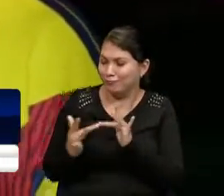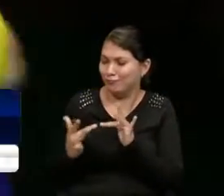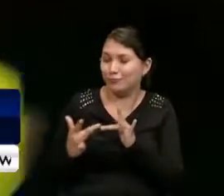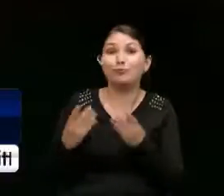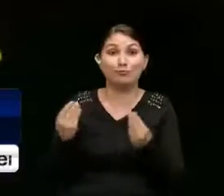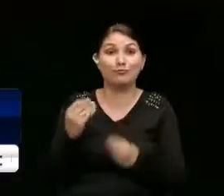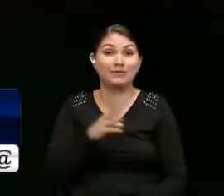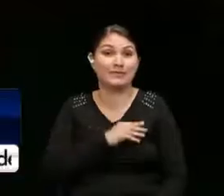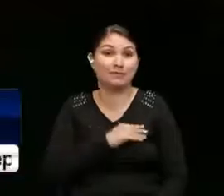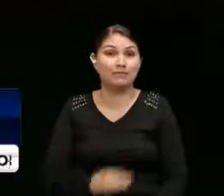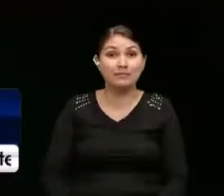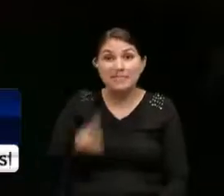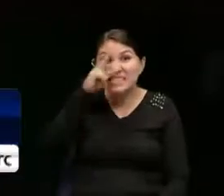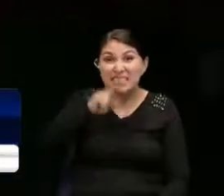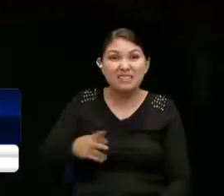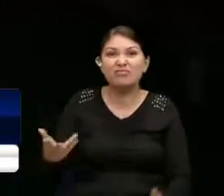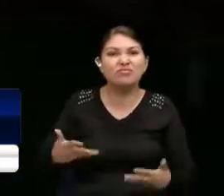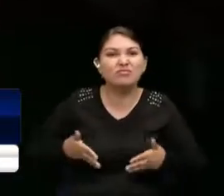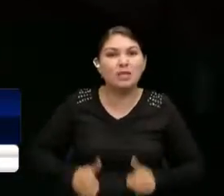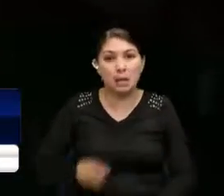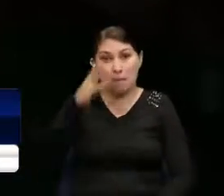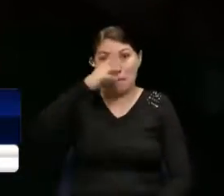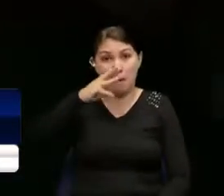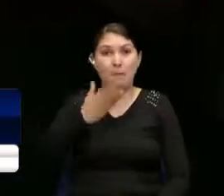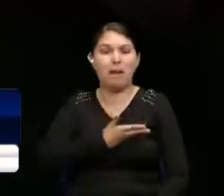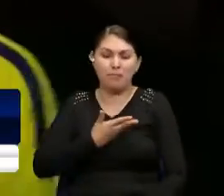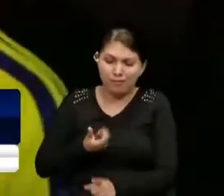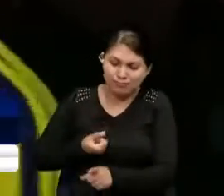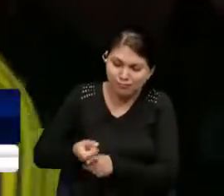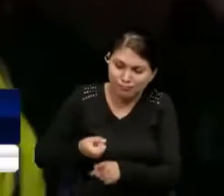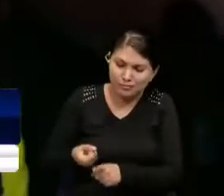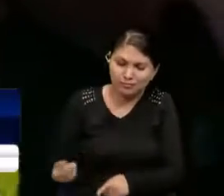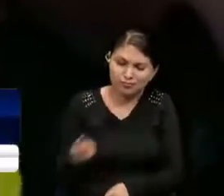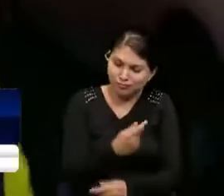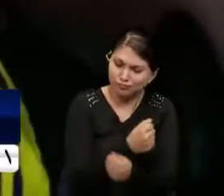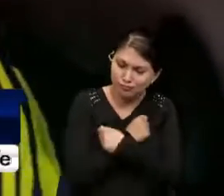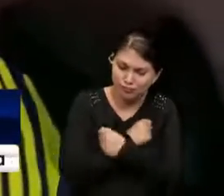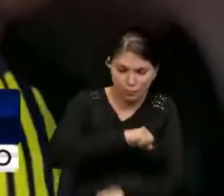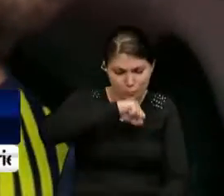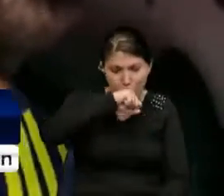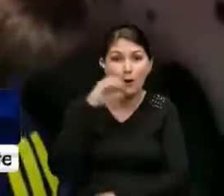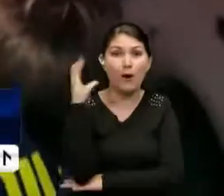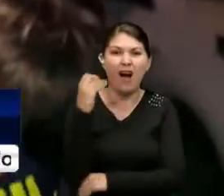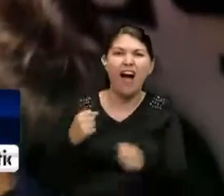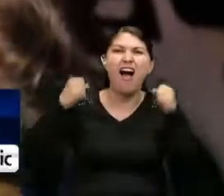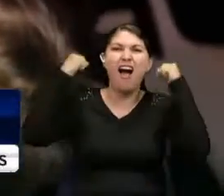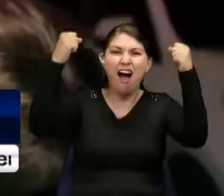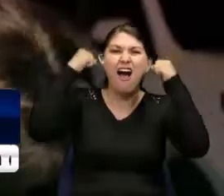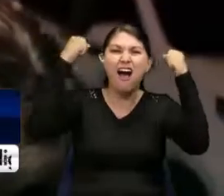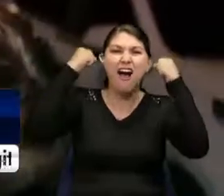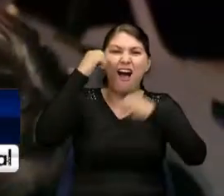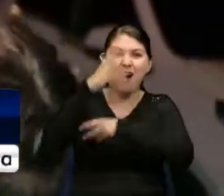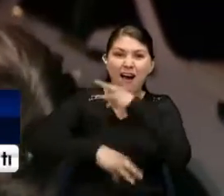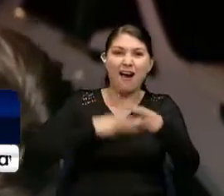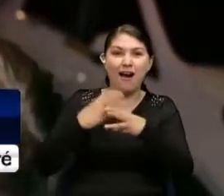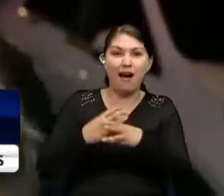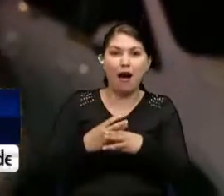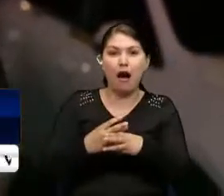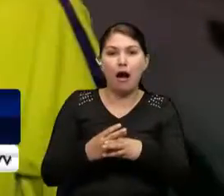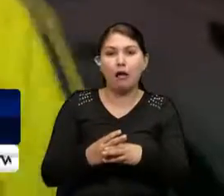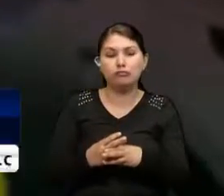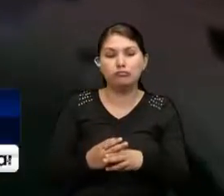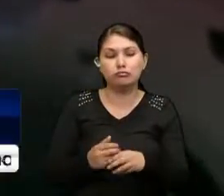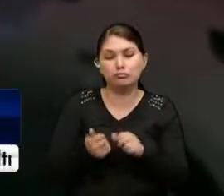muy contento que su hijo nació en méxico pero su mamá le inculcado el amor por colombia por eso nuestro mundial y su fuerza por la tricolor ante inglaterra y sufrir la